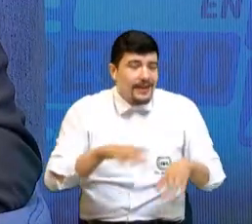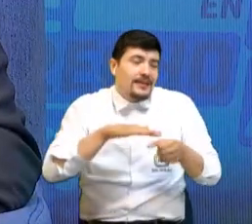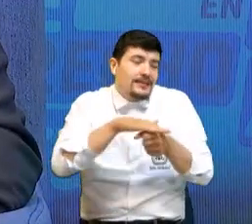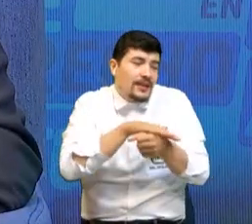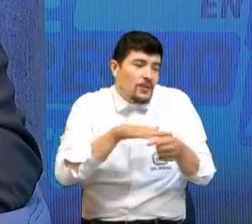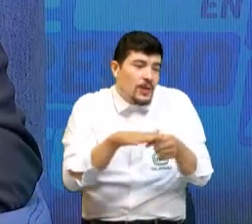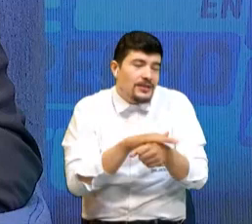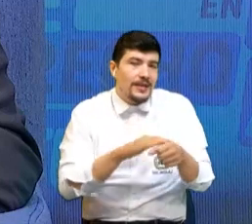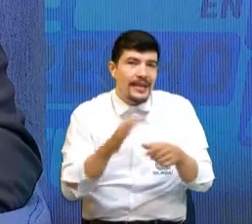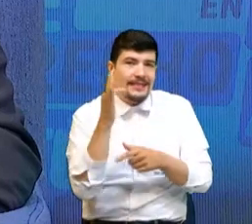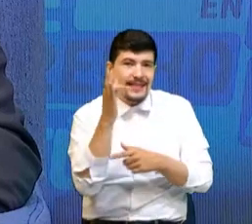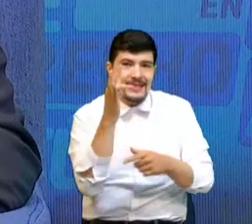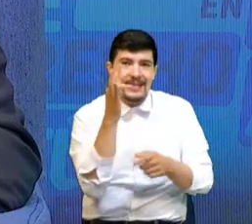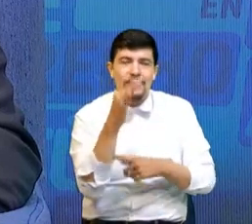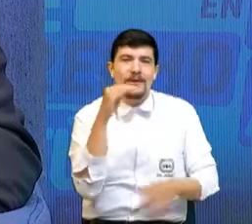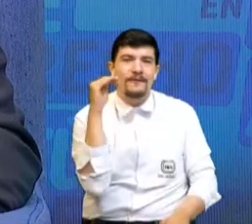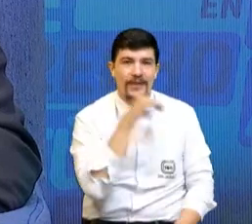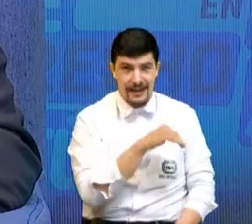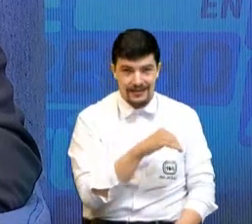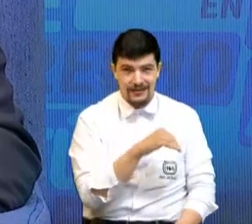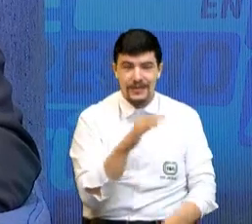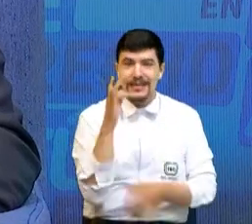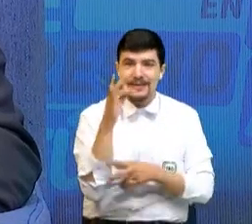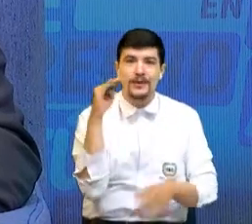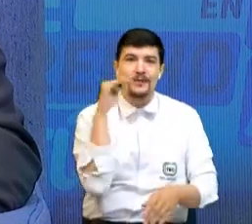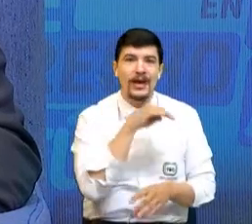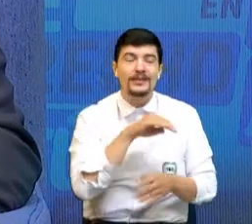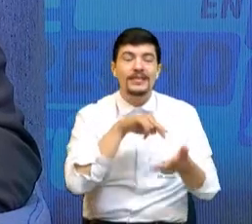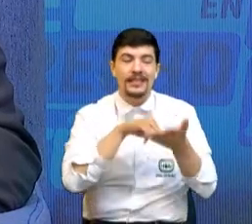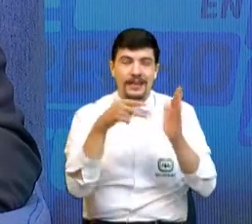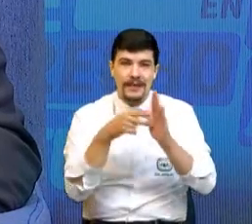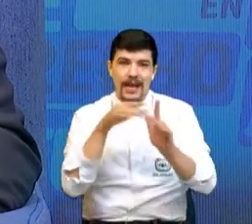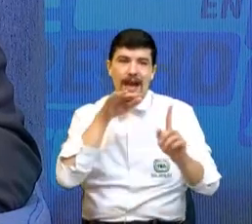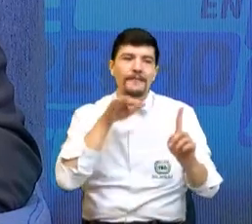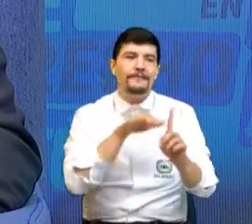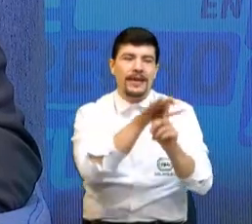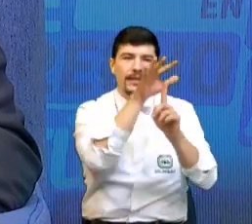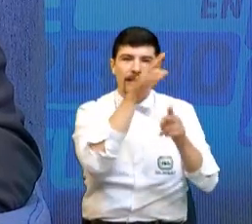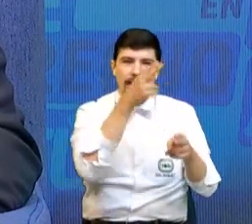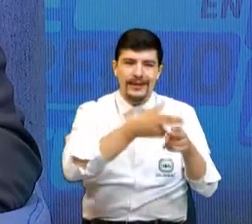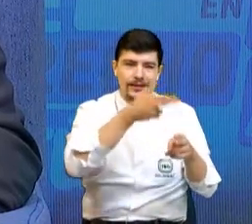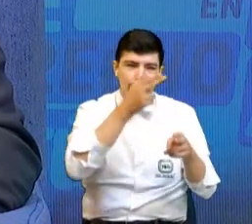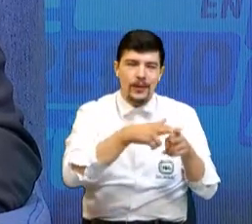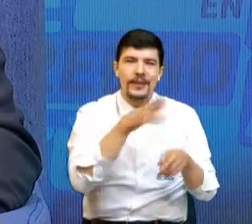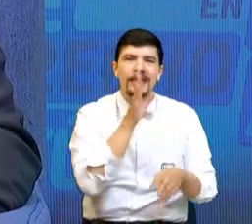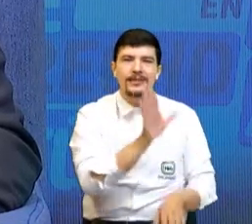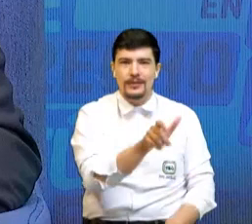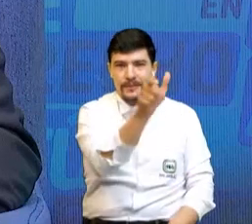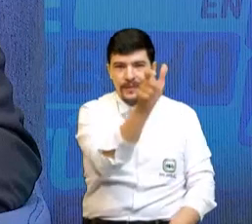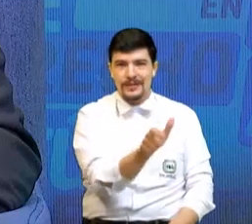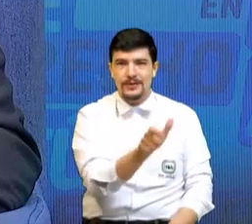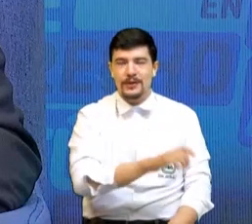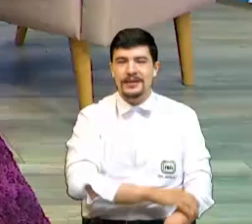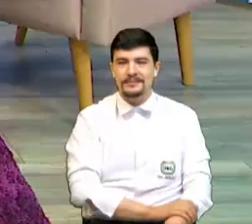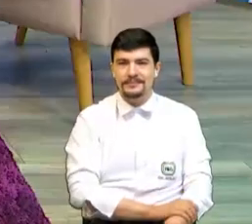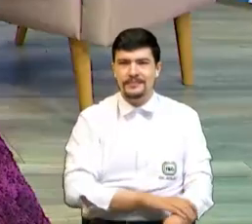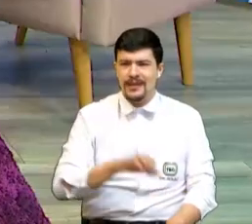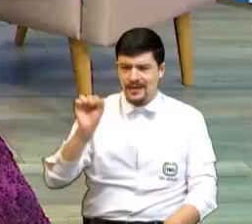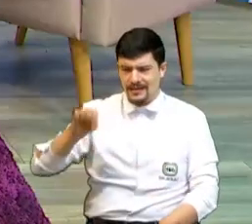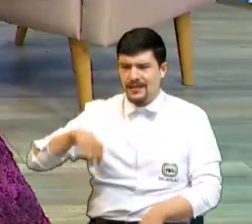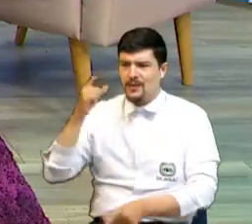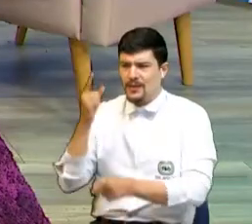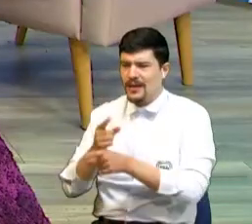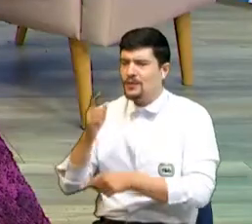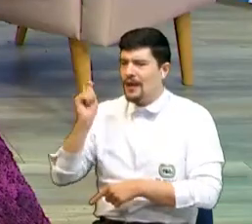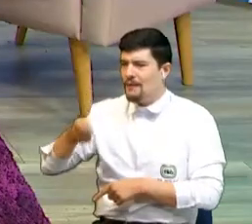el testimonio que no es real y termina perjudicando el nombre de una persona. Abogado, pero aquí